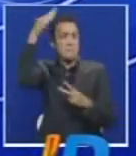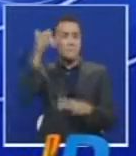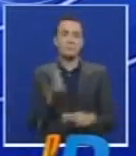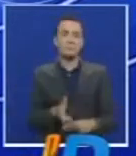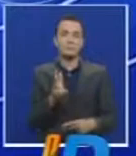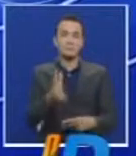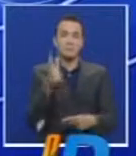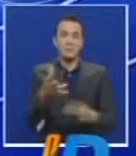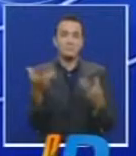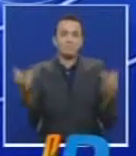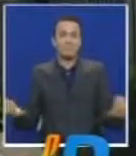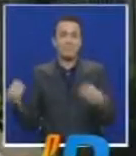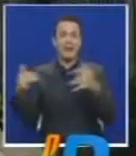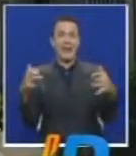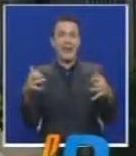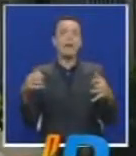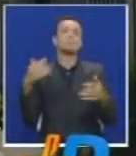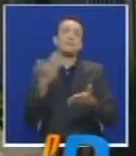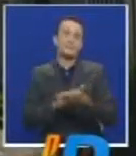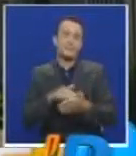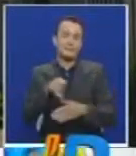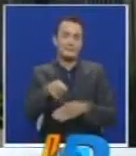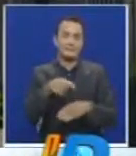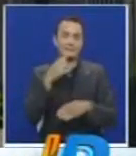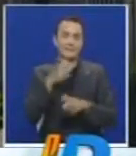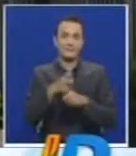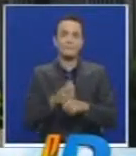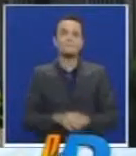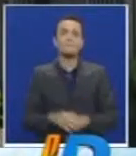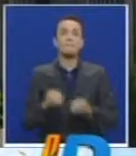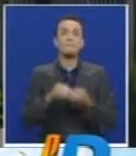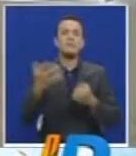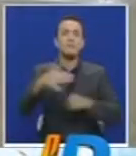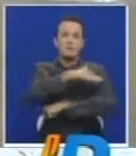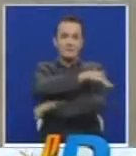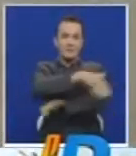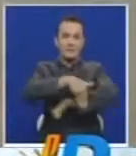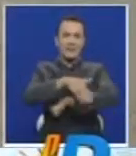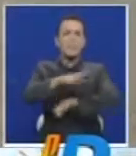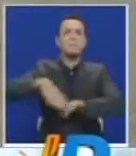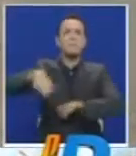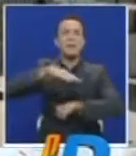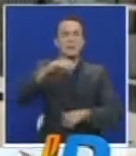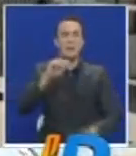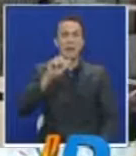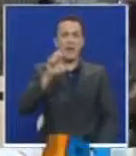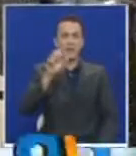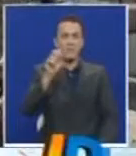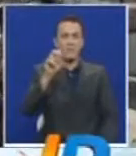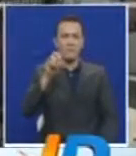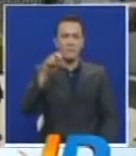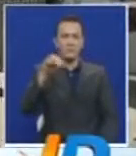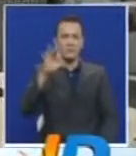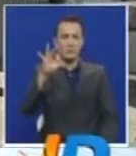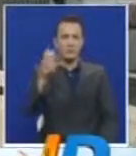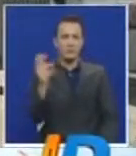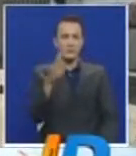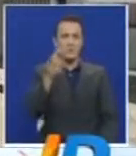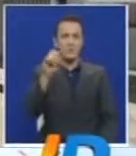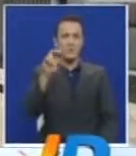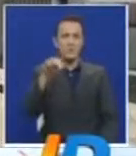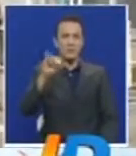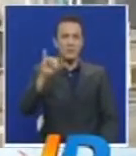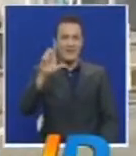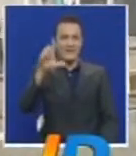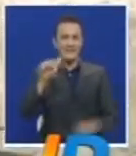fronteras imaginarias. Los hechos se presentaron en esta esquina del barrio Alfonso Bonilla Aragón, al oriente de Cali, cuando un grupo de jóvenes